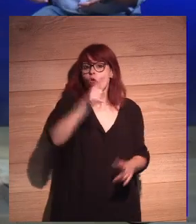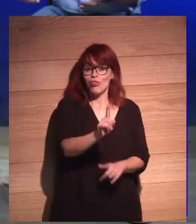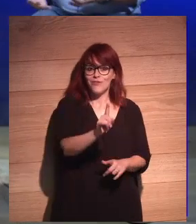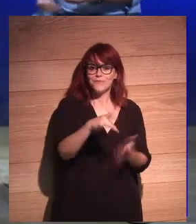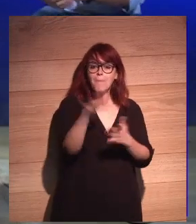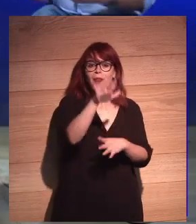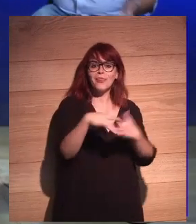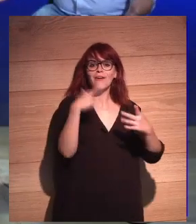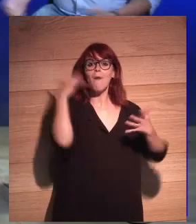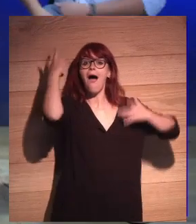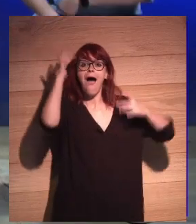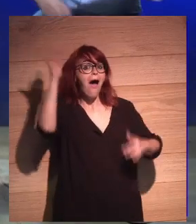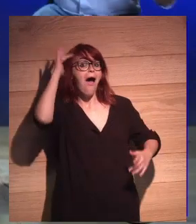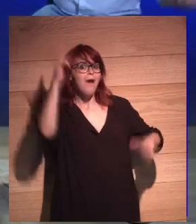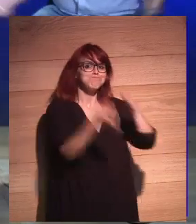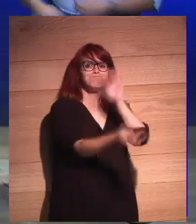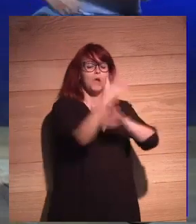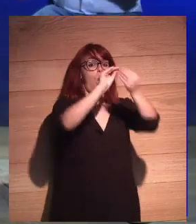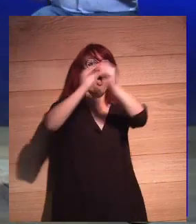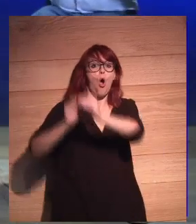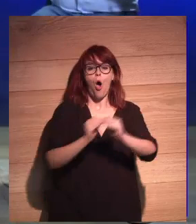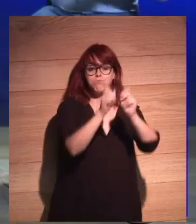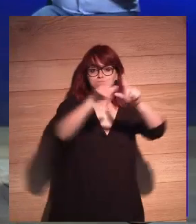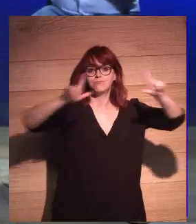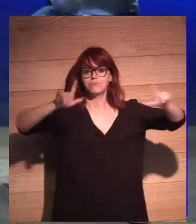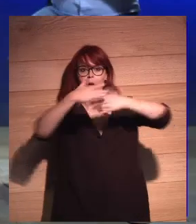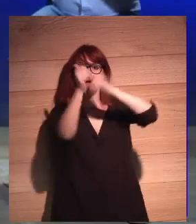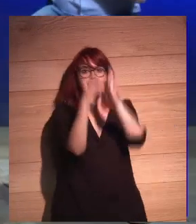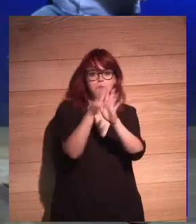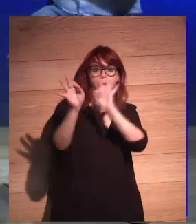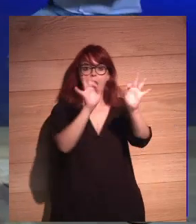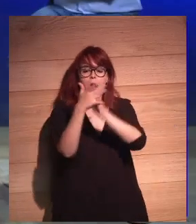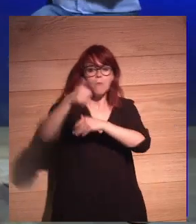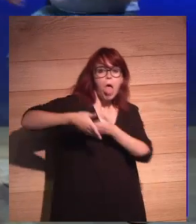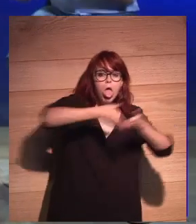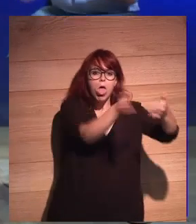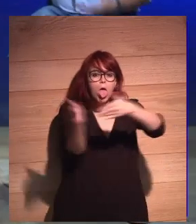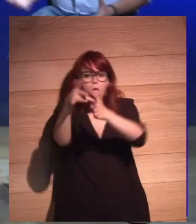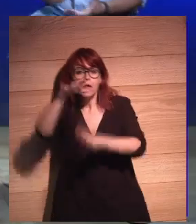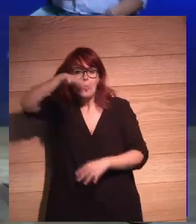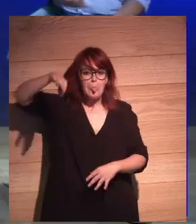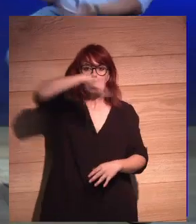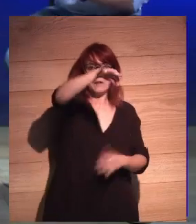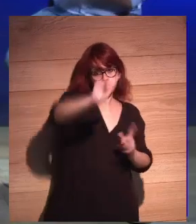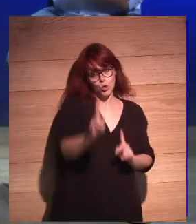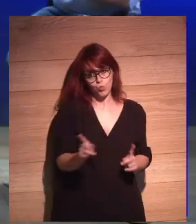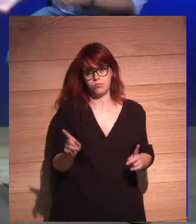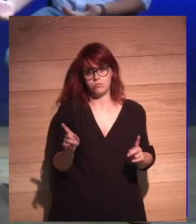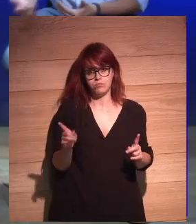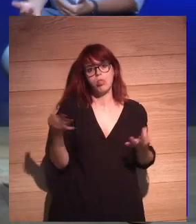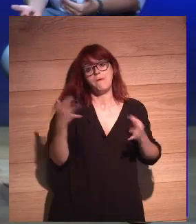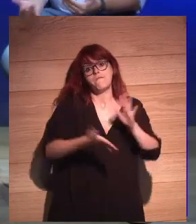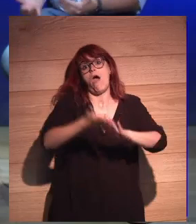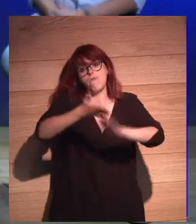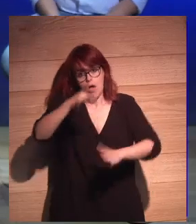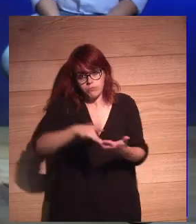mucho, parece todo mucha fantasía. Parece que esto es, wow, enseguida me muevo en mi casa con un tío aquí jugando conmigo. Sí y no, estamos en el camino, pero